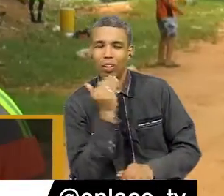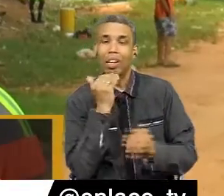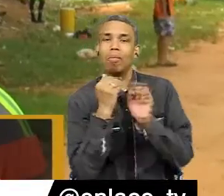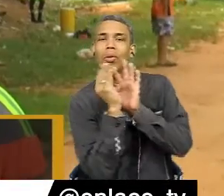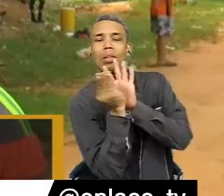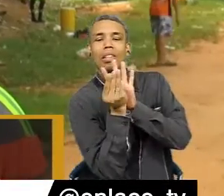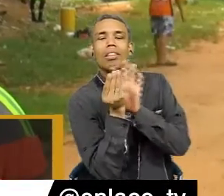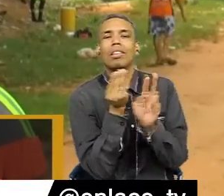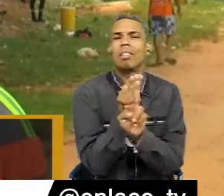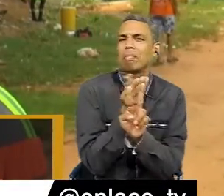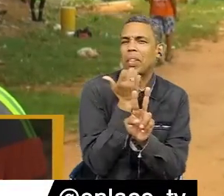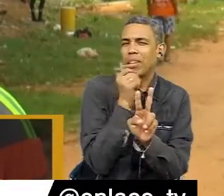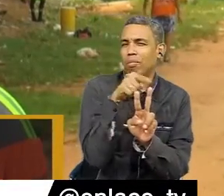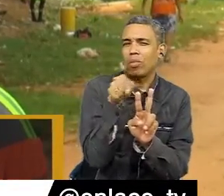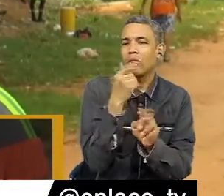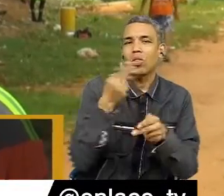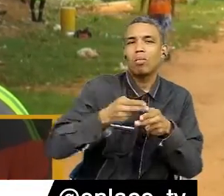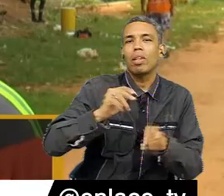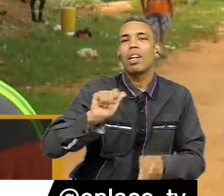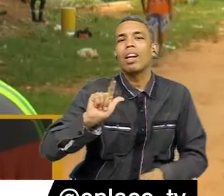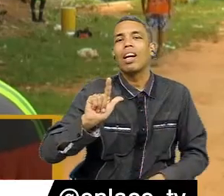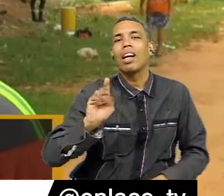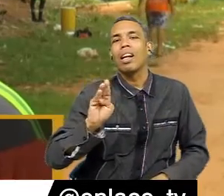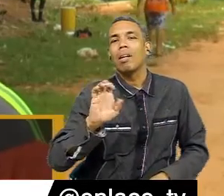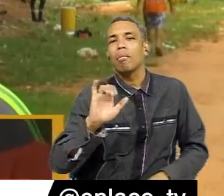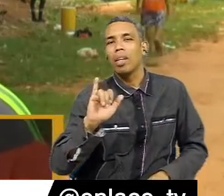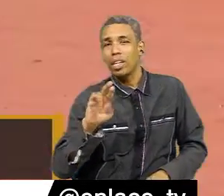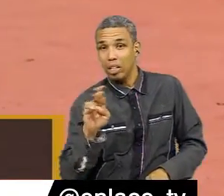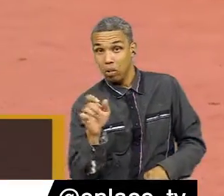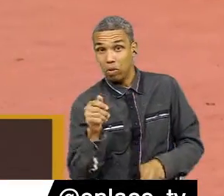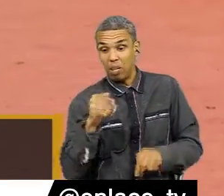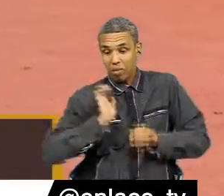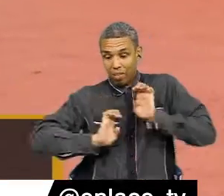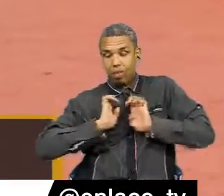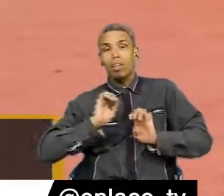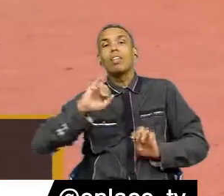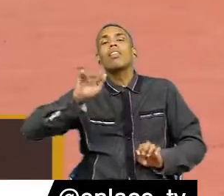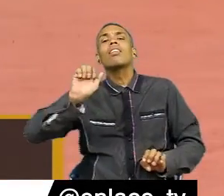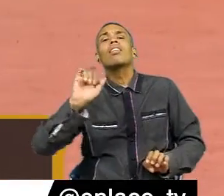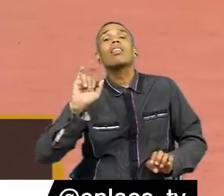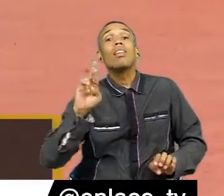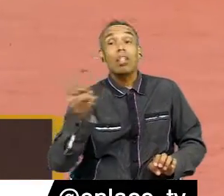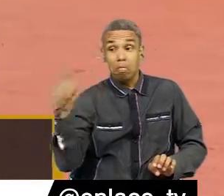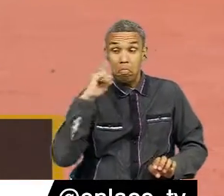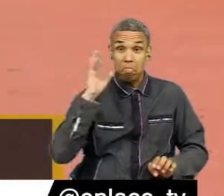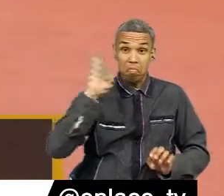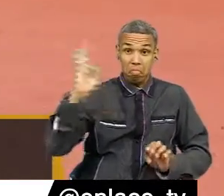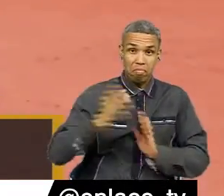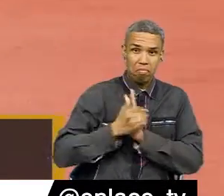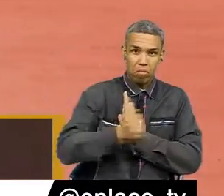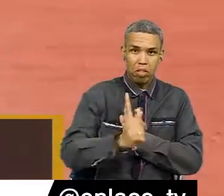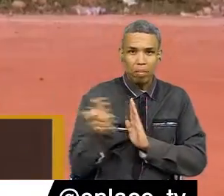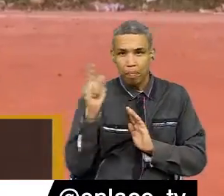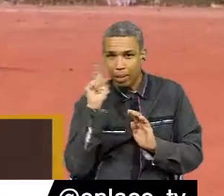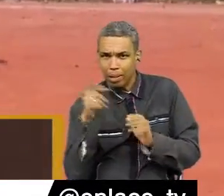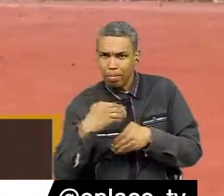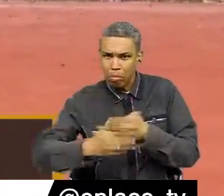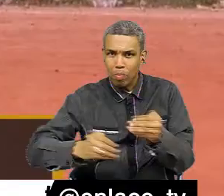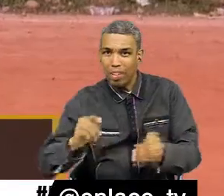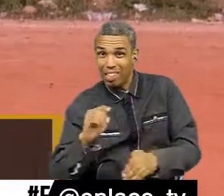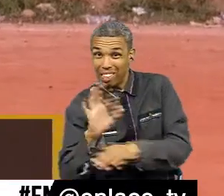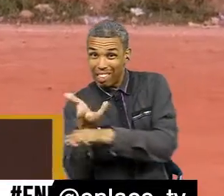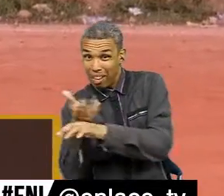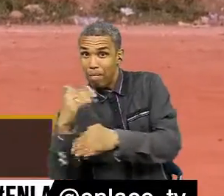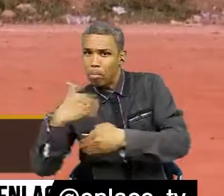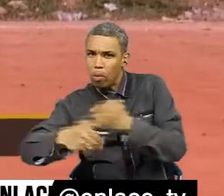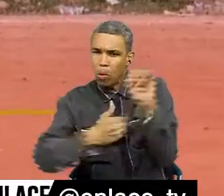Albeiro, digamos, tenemos a Yair, qué buen defensa. El Club Galán continúa sumando en la tabla de posiciones y